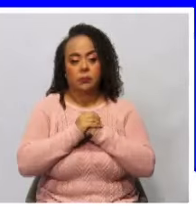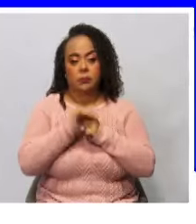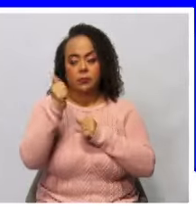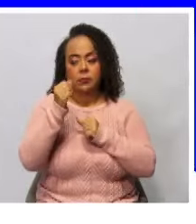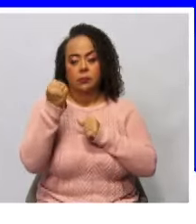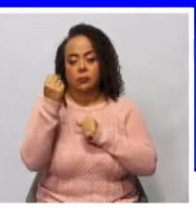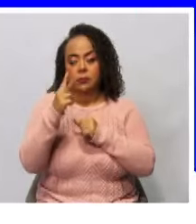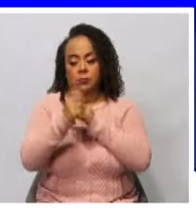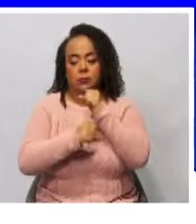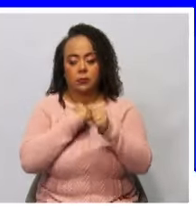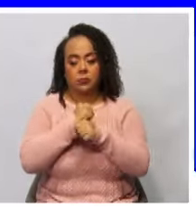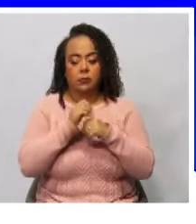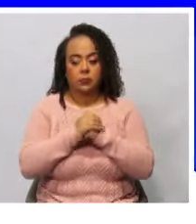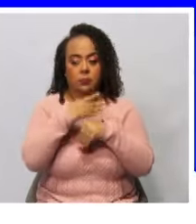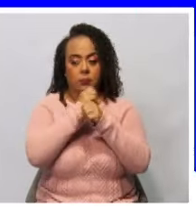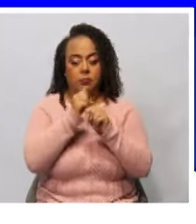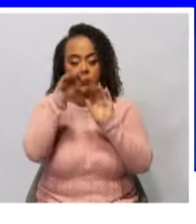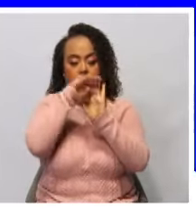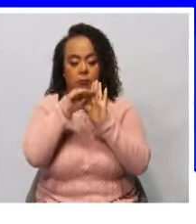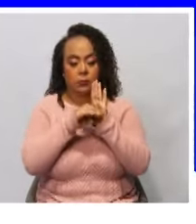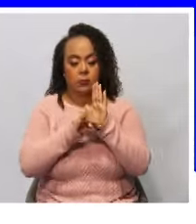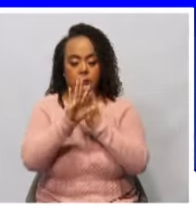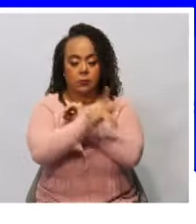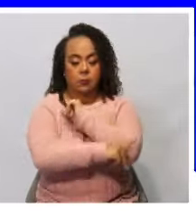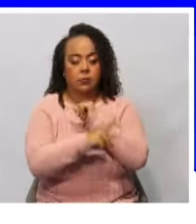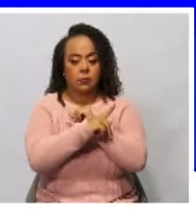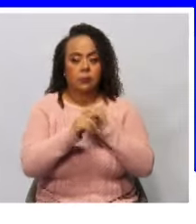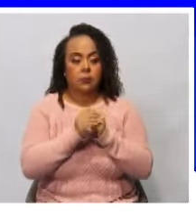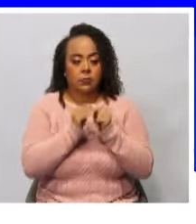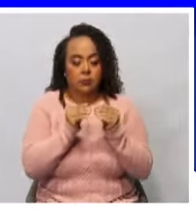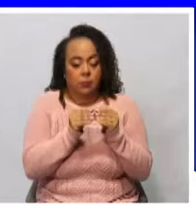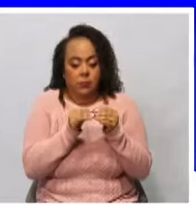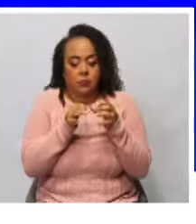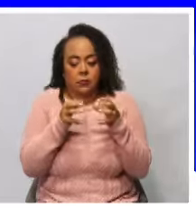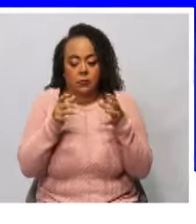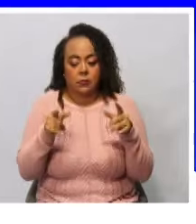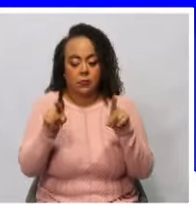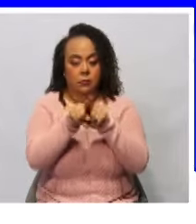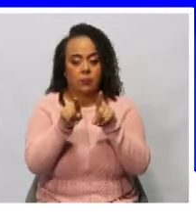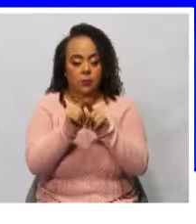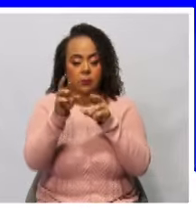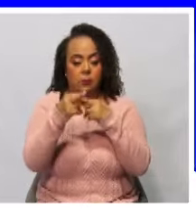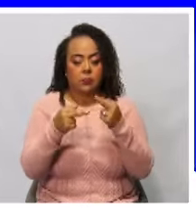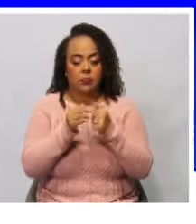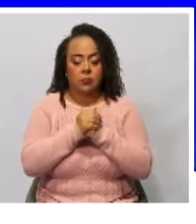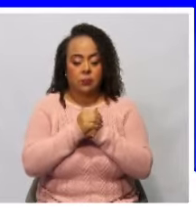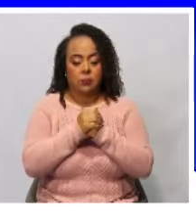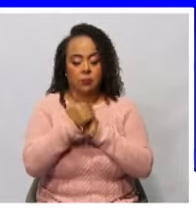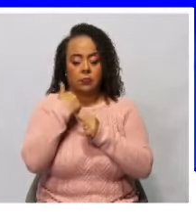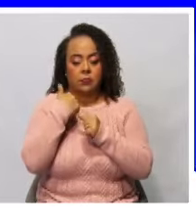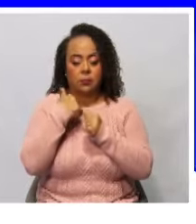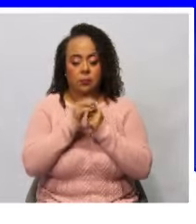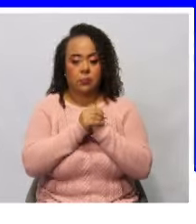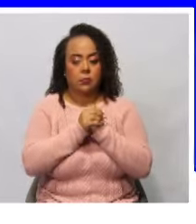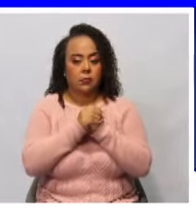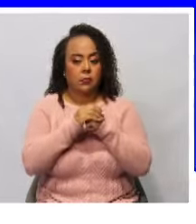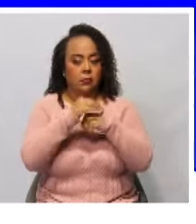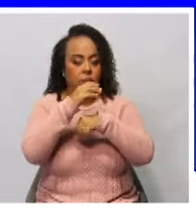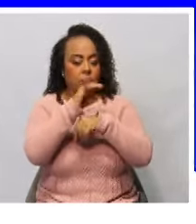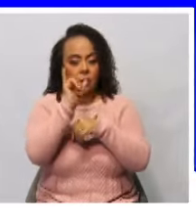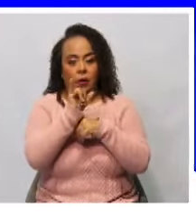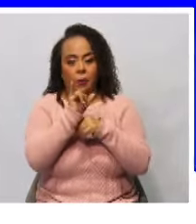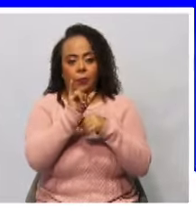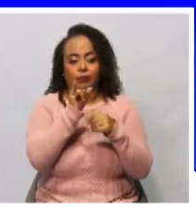viene marcando pauta en su país, que ha expandido esa pauta también a nivel regional, que tiene un músculo económico privado barra gubernamental